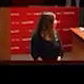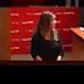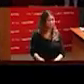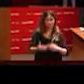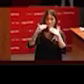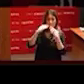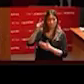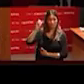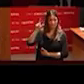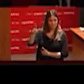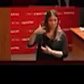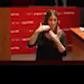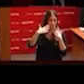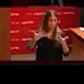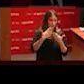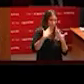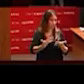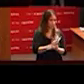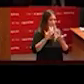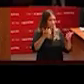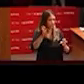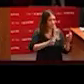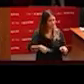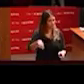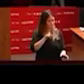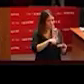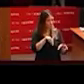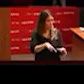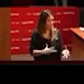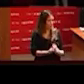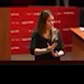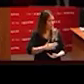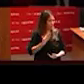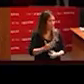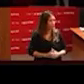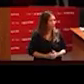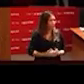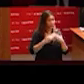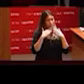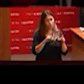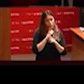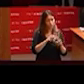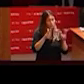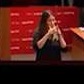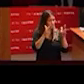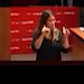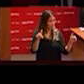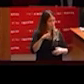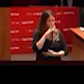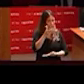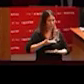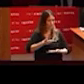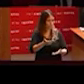Muchas gracias Daniel Muchas gracias a todos vosotros por por estar aquí con nosotros gracias a fundación mafre por por